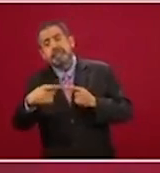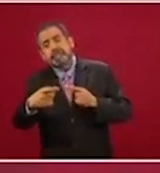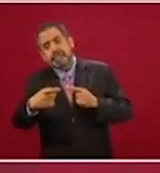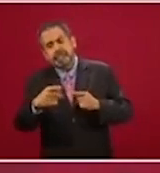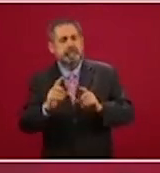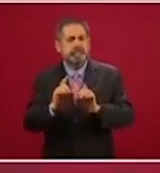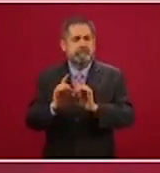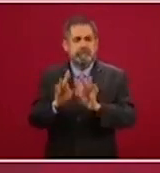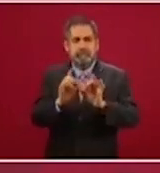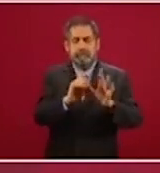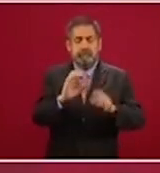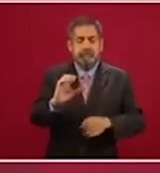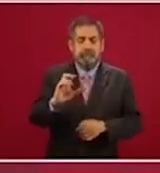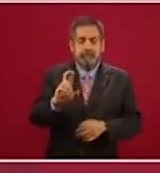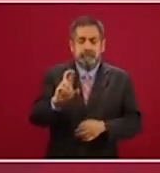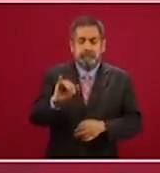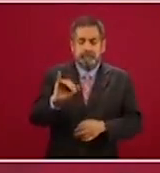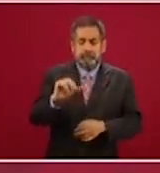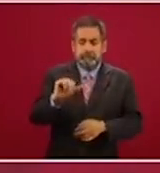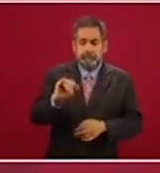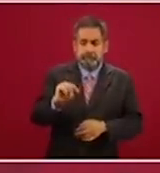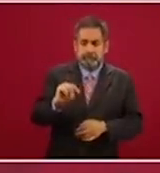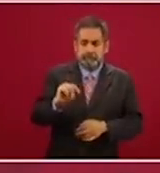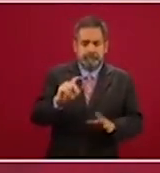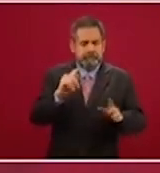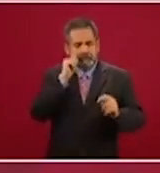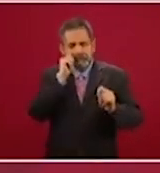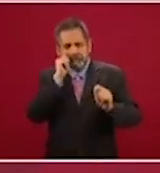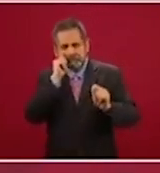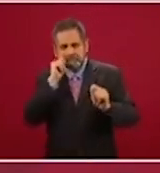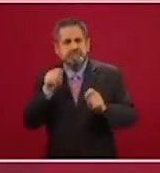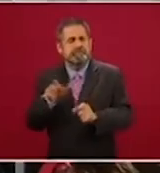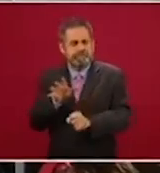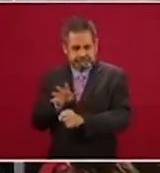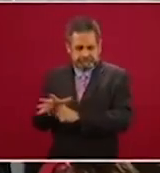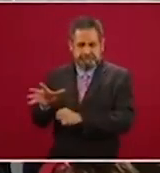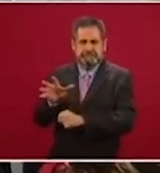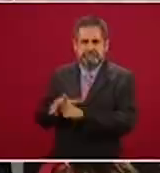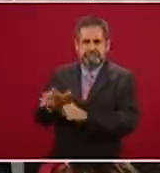cualquier crisis que se pudiese presentar.